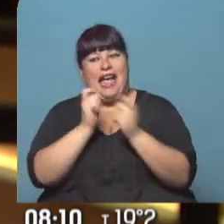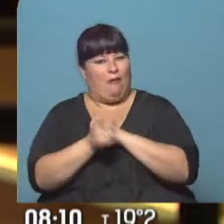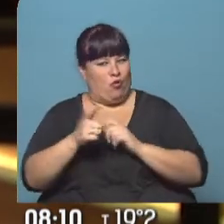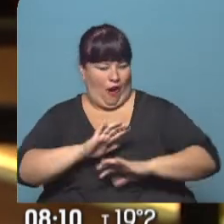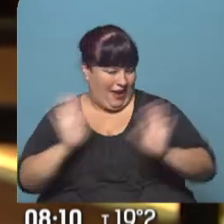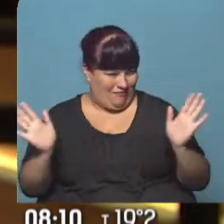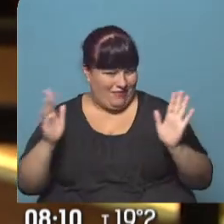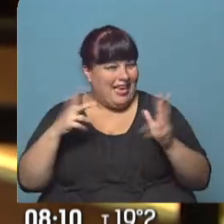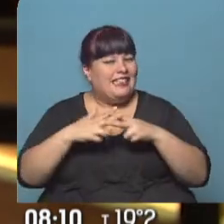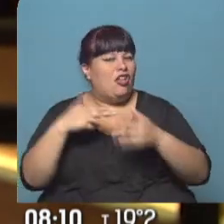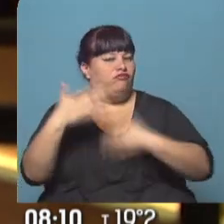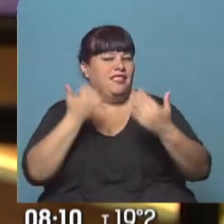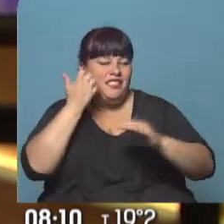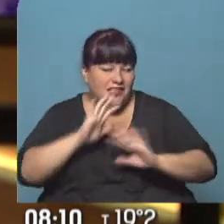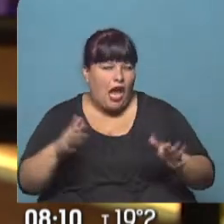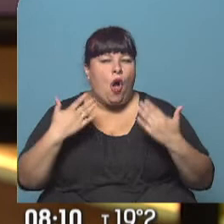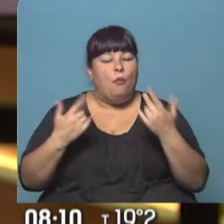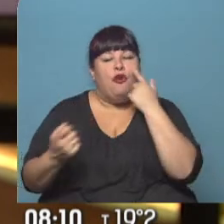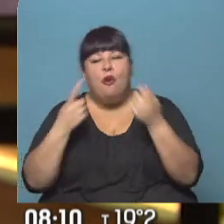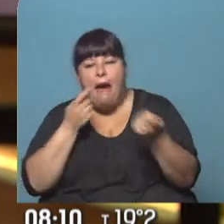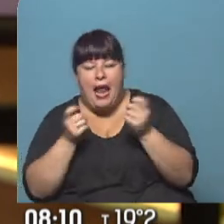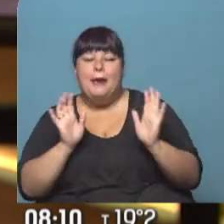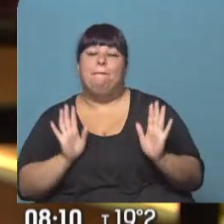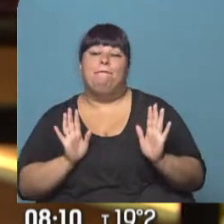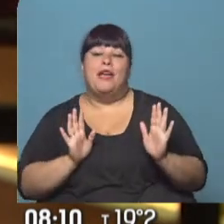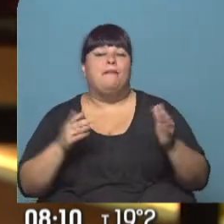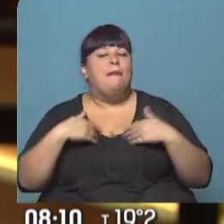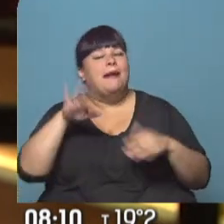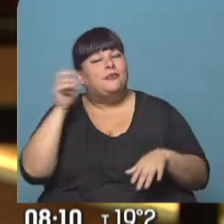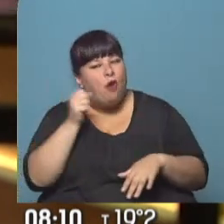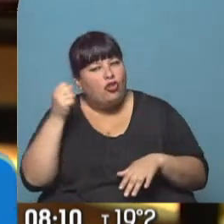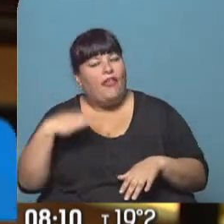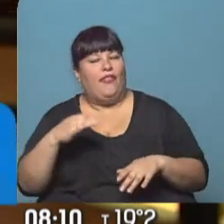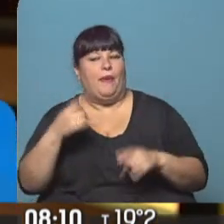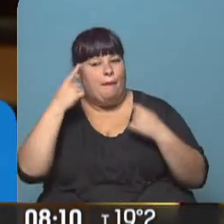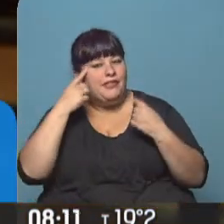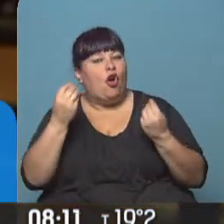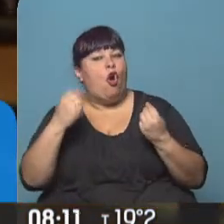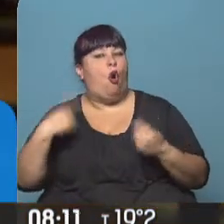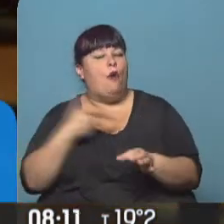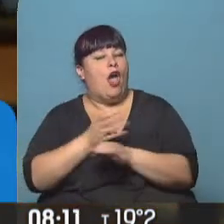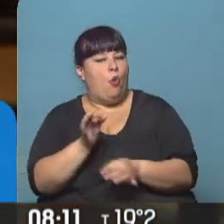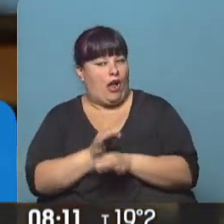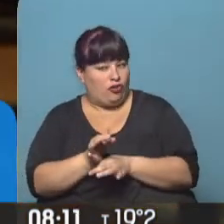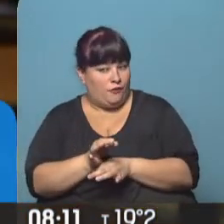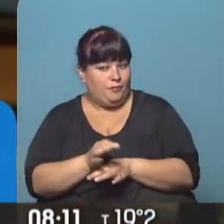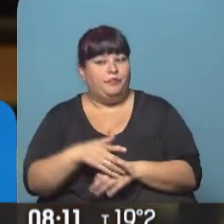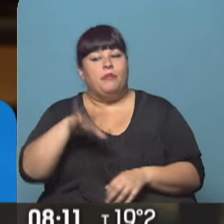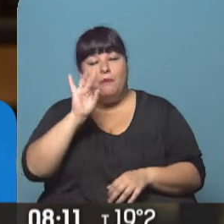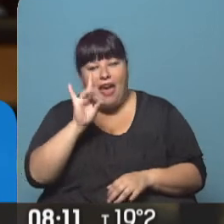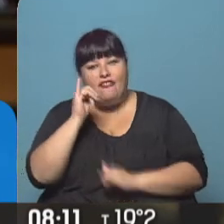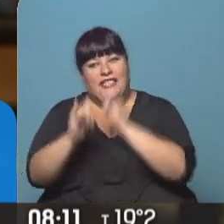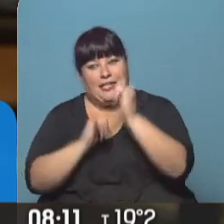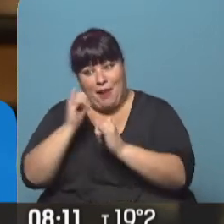O sea, las tecnologías están acá, podemos controlar un poquito, pero para mí lo más importante es que tenemos que repensar cómo hacemos la educación, porque es más difícil